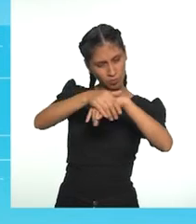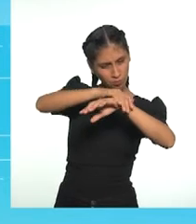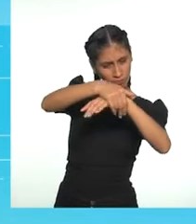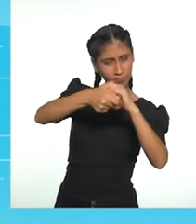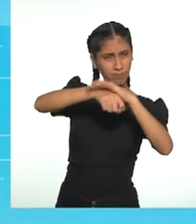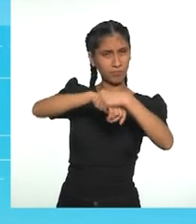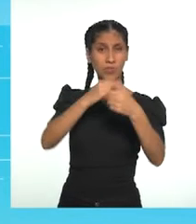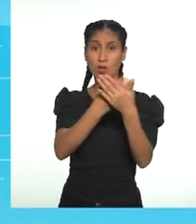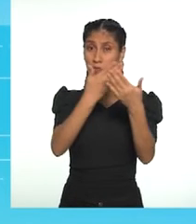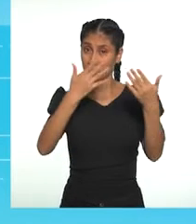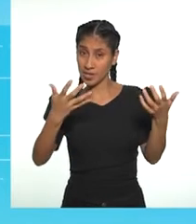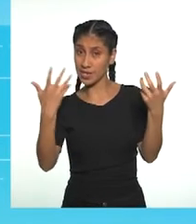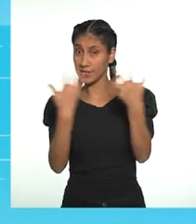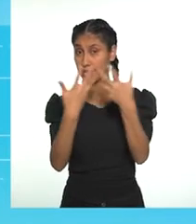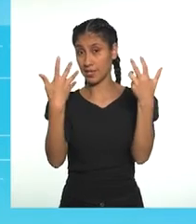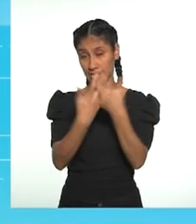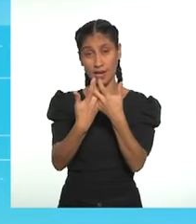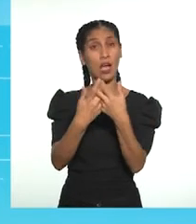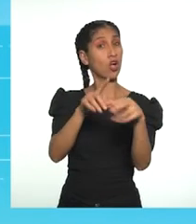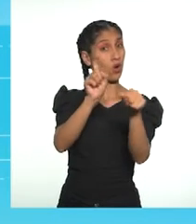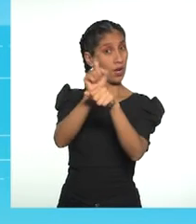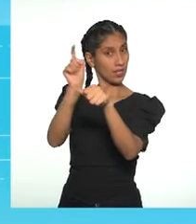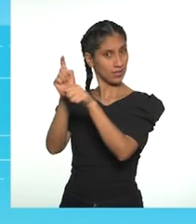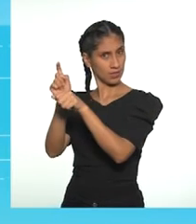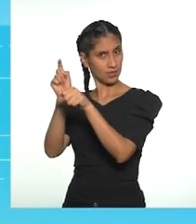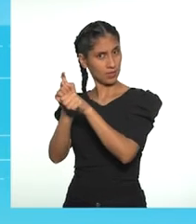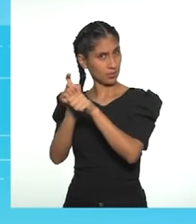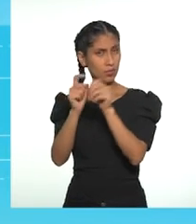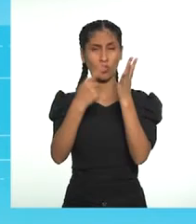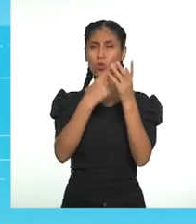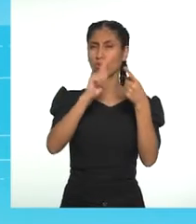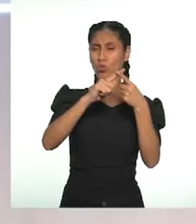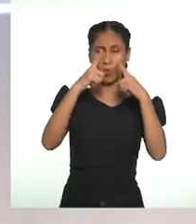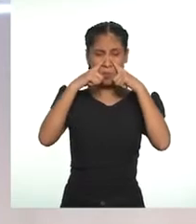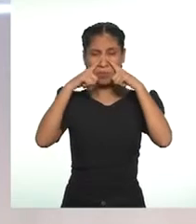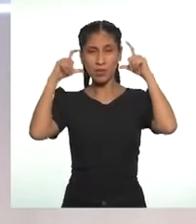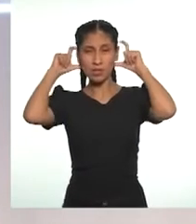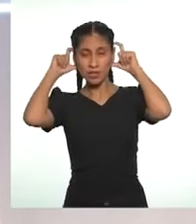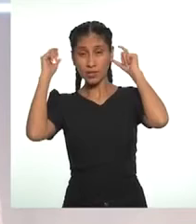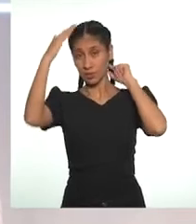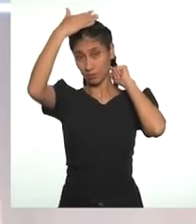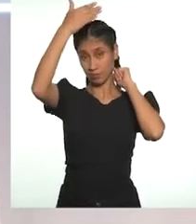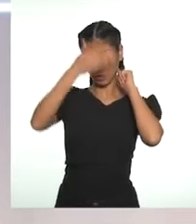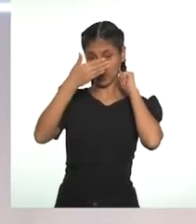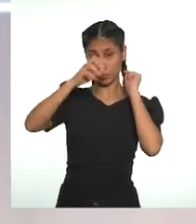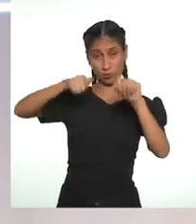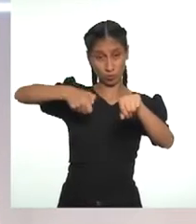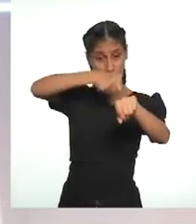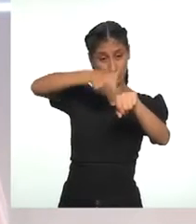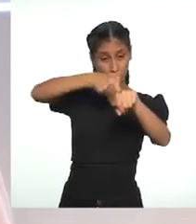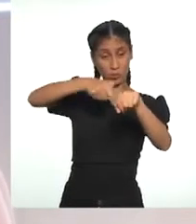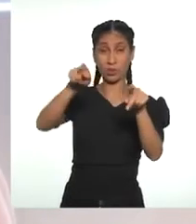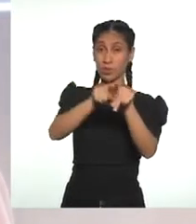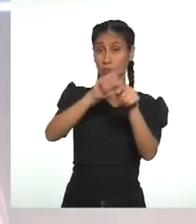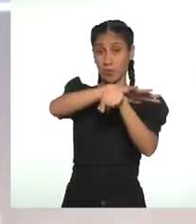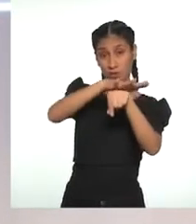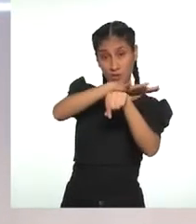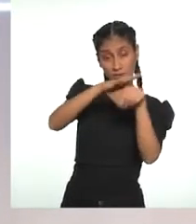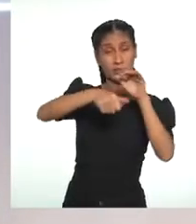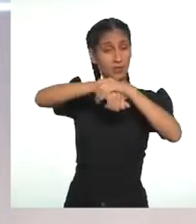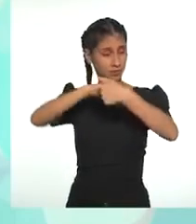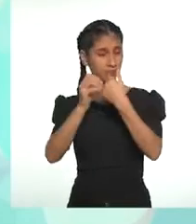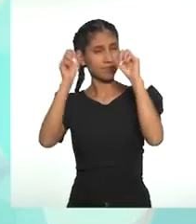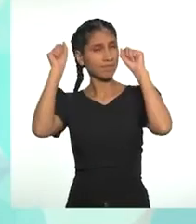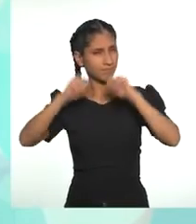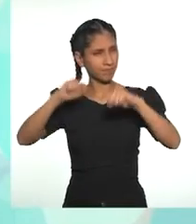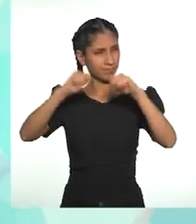casa. Los materiales están como parte de las instrucciones. Estos son mascarilla, protector facial, alcohol en gel y